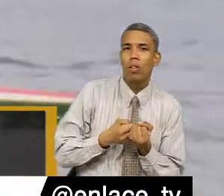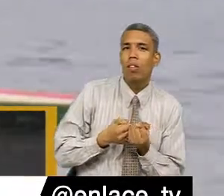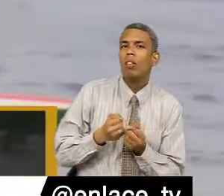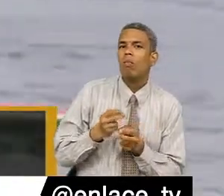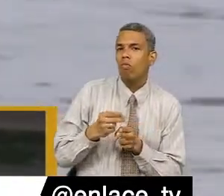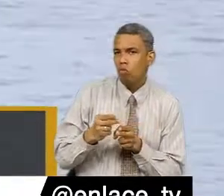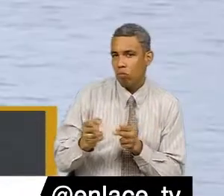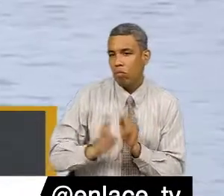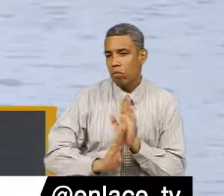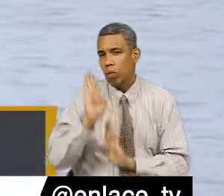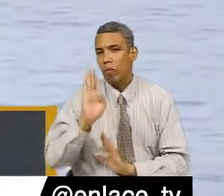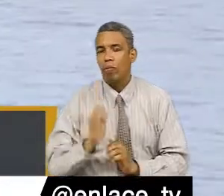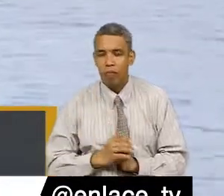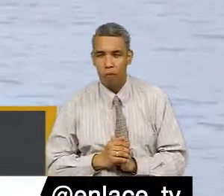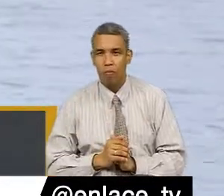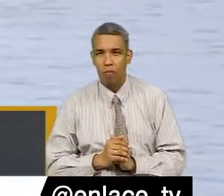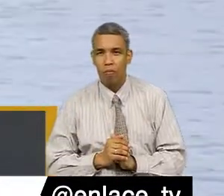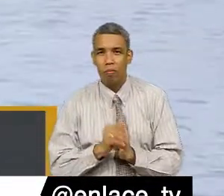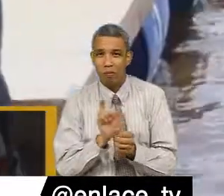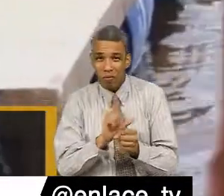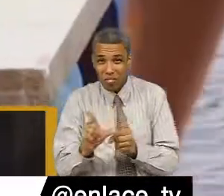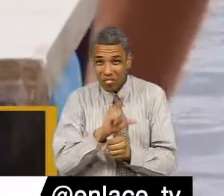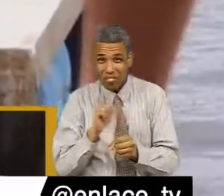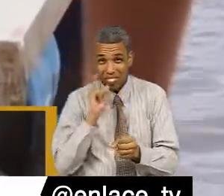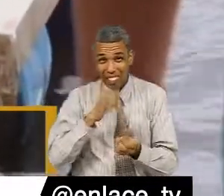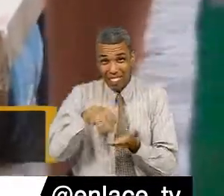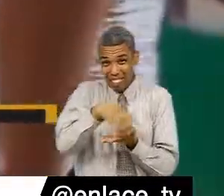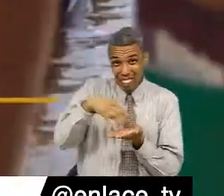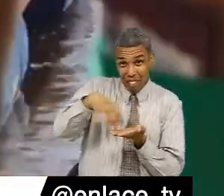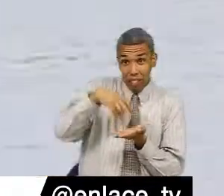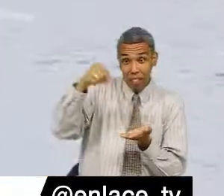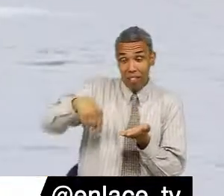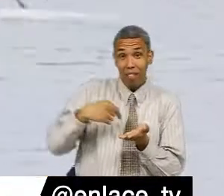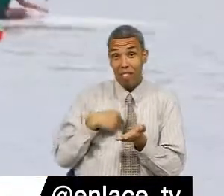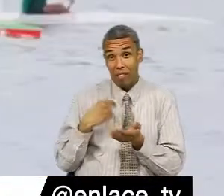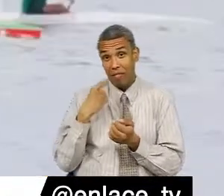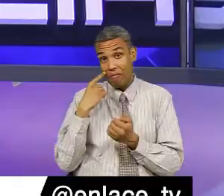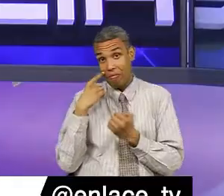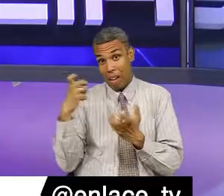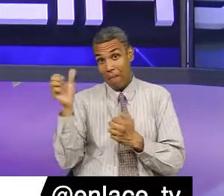diversas disciplinas deportivas. La Liga Santanderiana de Canotaje es la anfitriona de este evento.